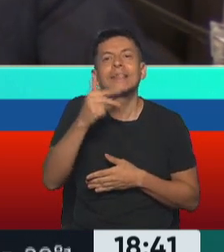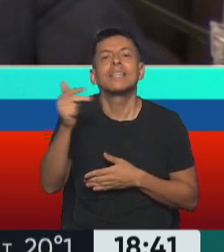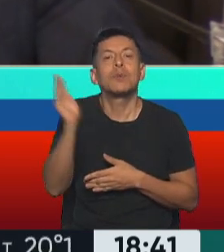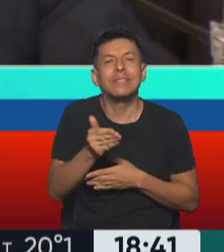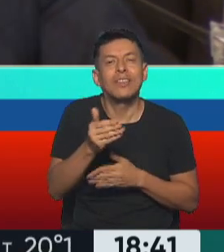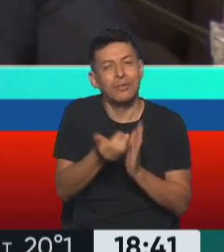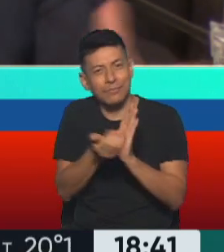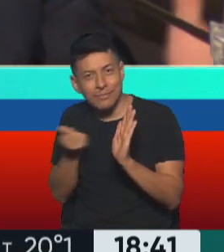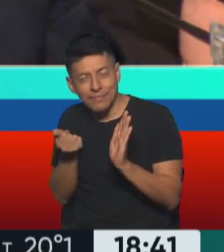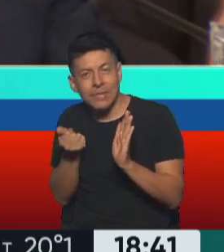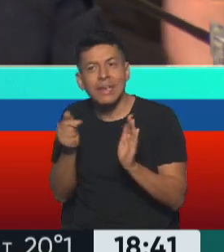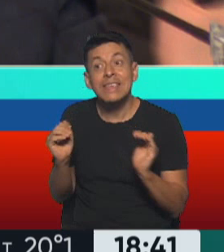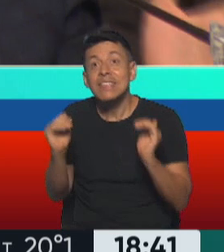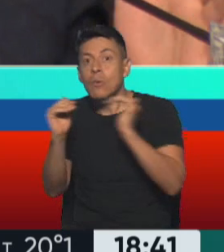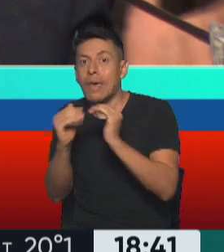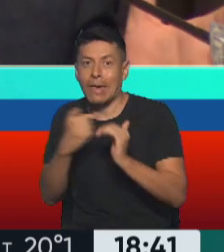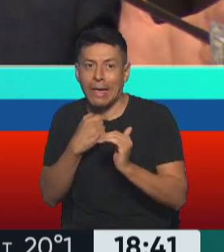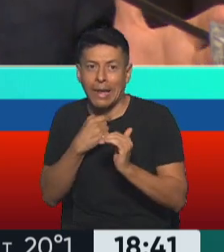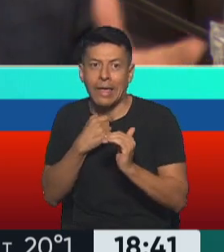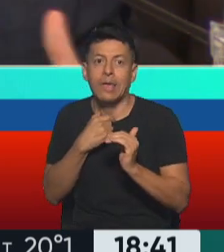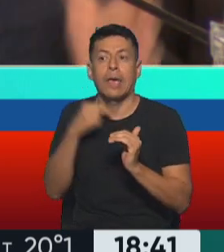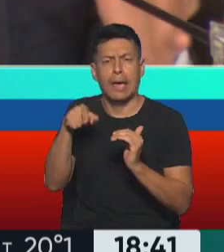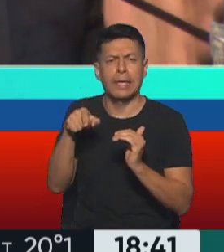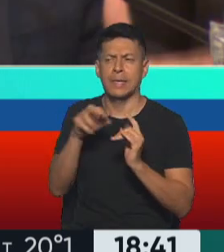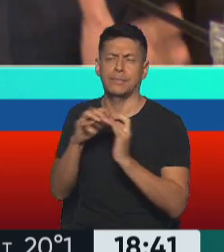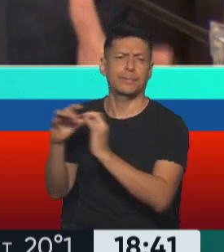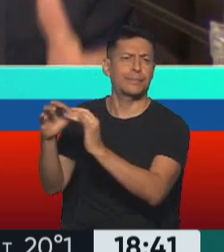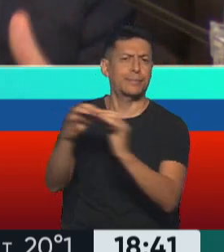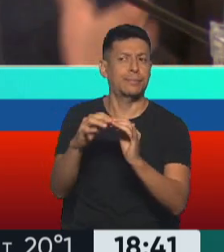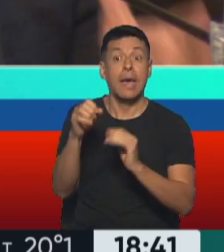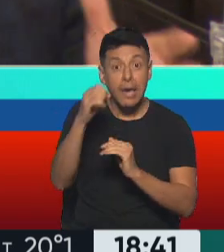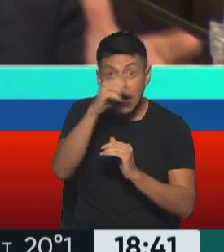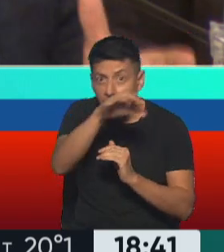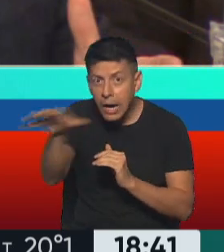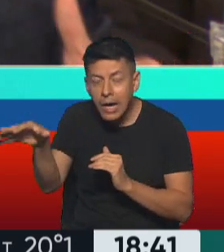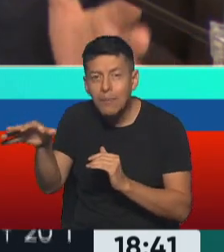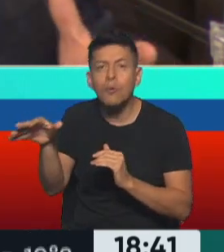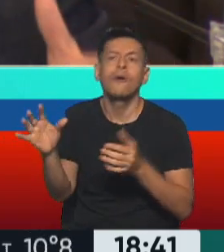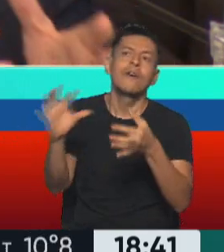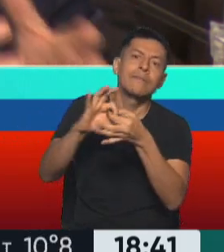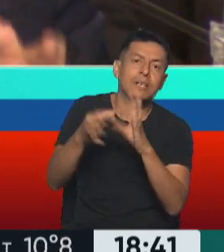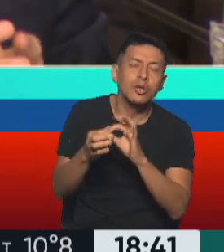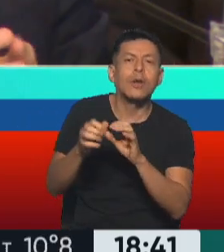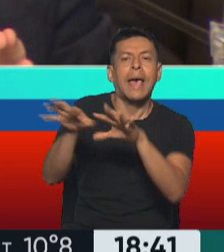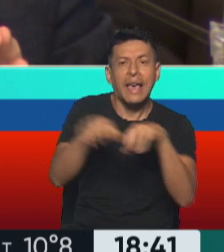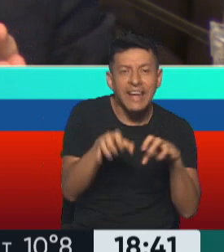idea era equipararlas. Bueno, eso había generado grandes repercusiones, no solamente en el campo, particularmente Federación Agraria, Sociedad